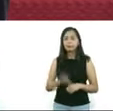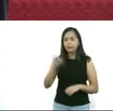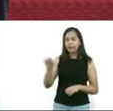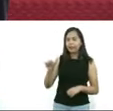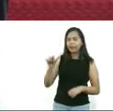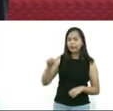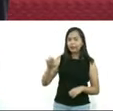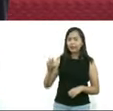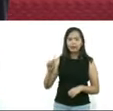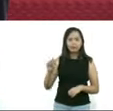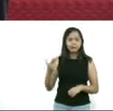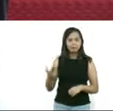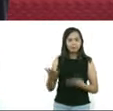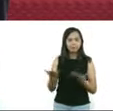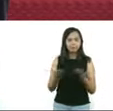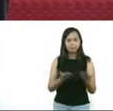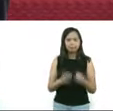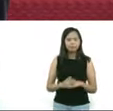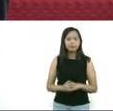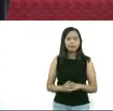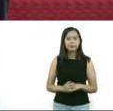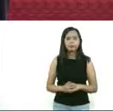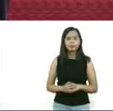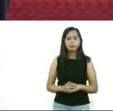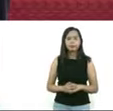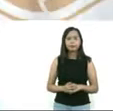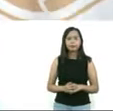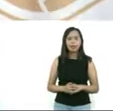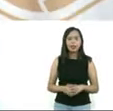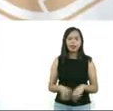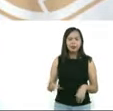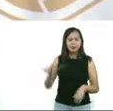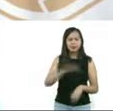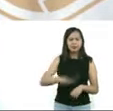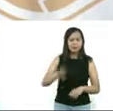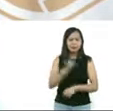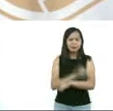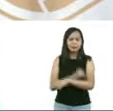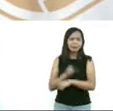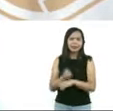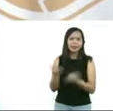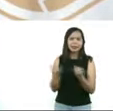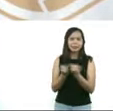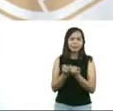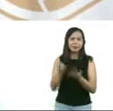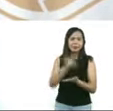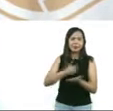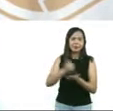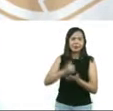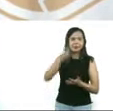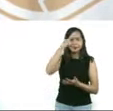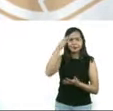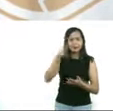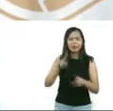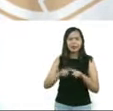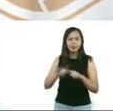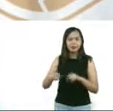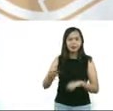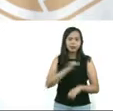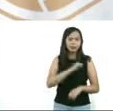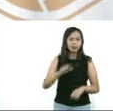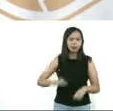Galindo de La Chispa. Del pueblo de Iztapalapa y del pueblo de la ciudad y de muchos municipios, porque a